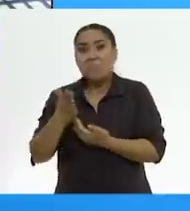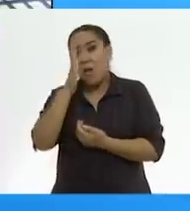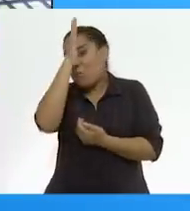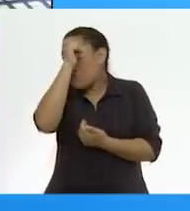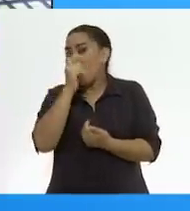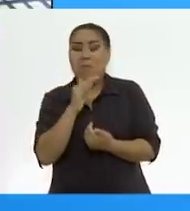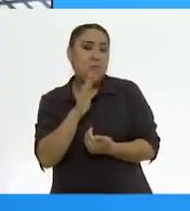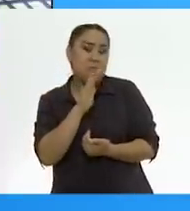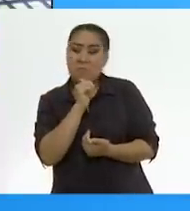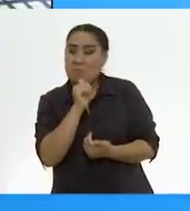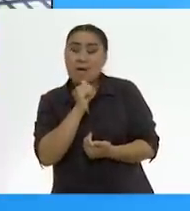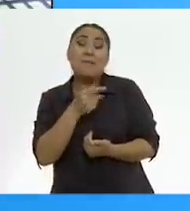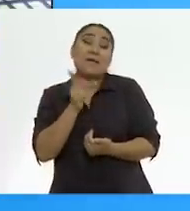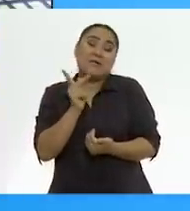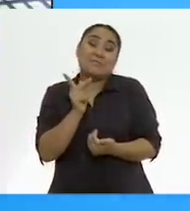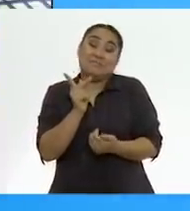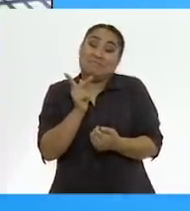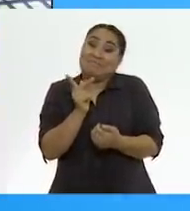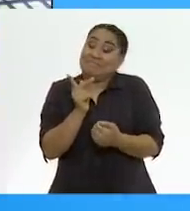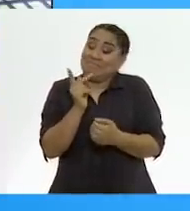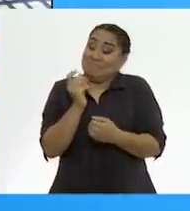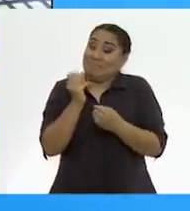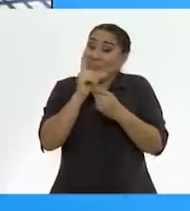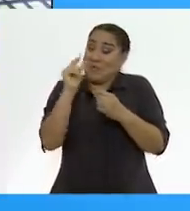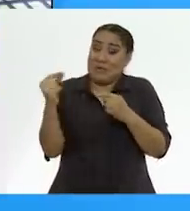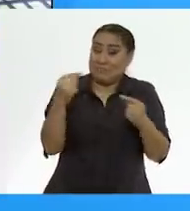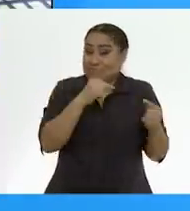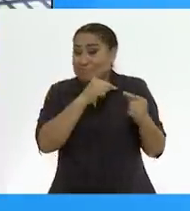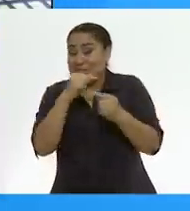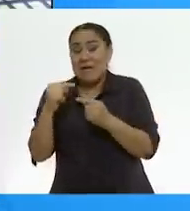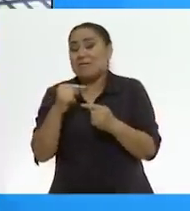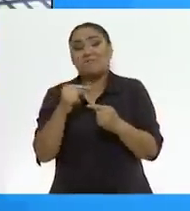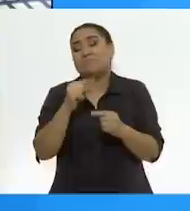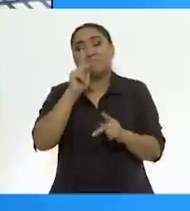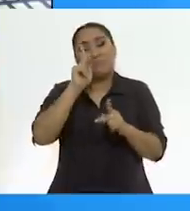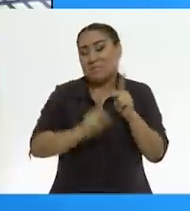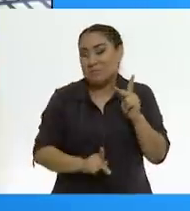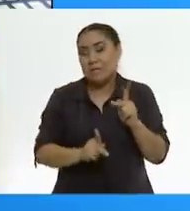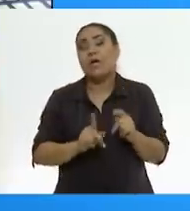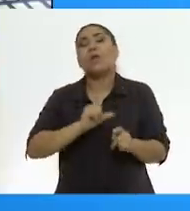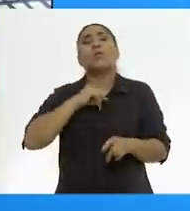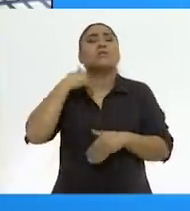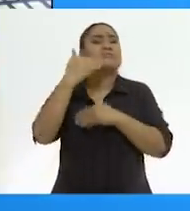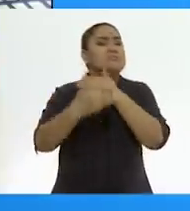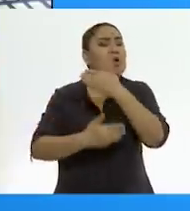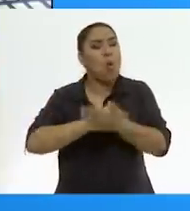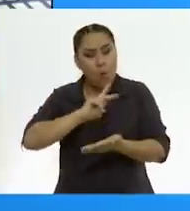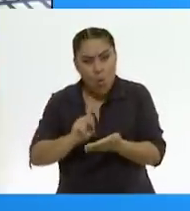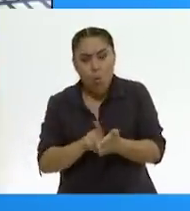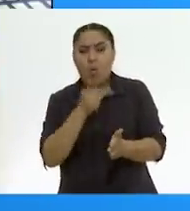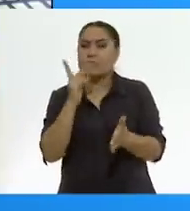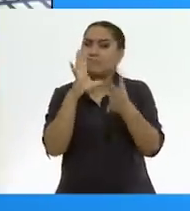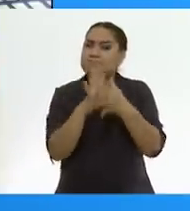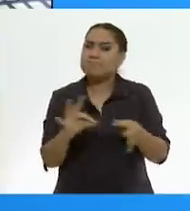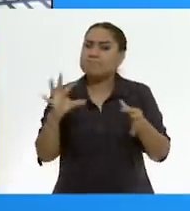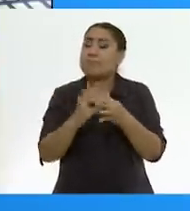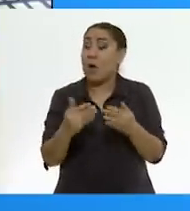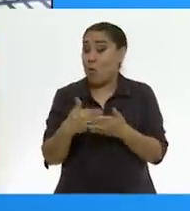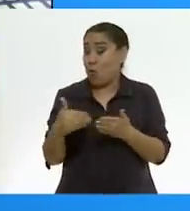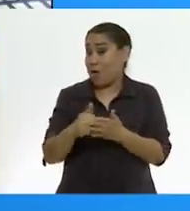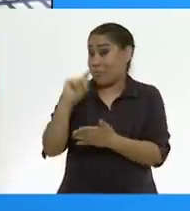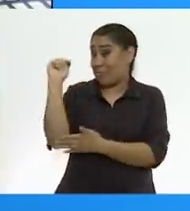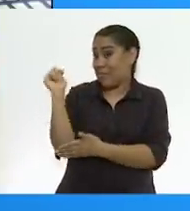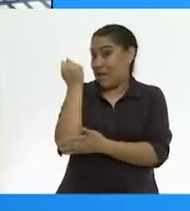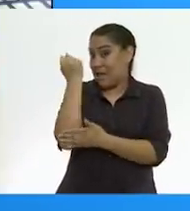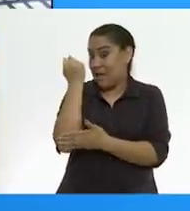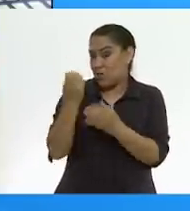sido la discusión que el tema fue prohibido durante mucho tiempo. Ya después se retomó con la idea de que los avances tecnológicos